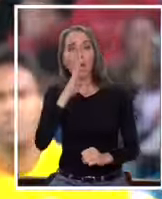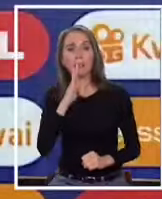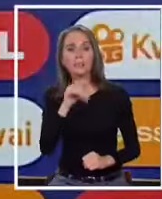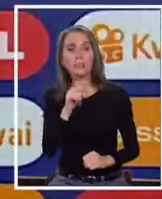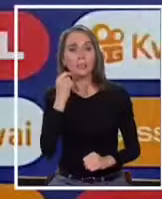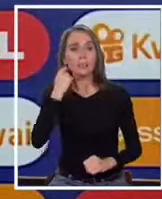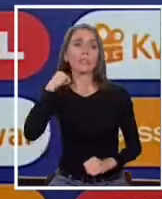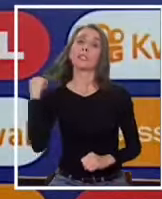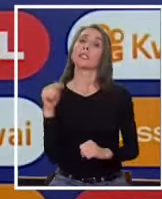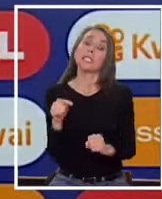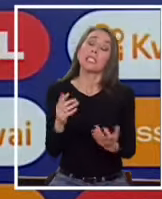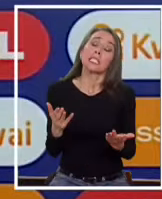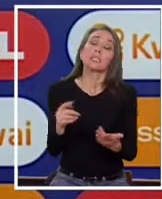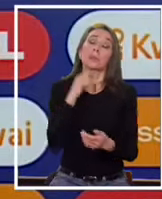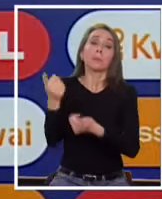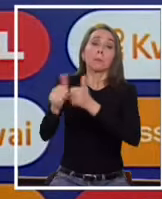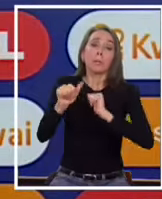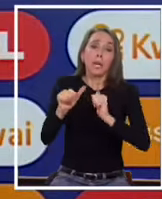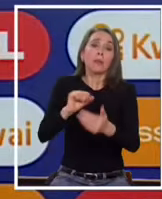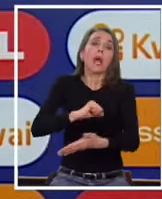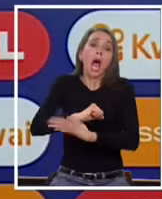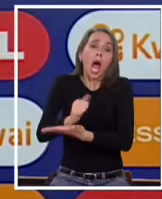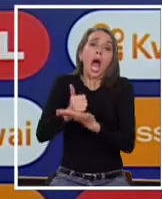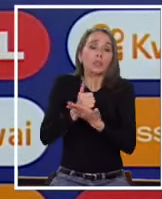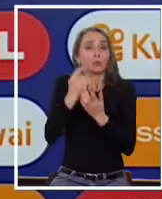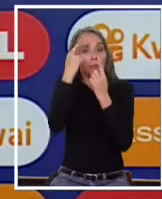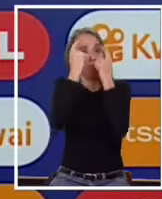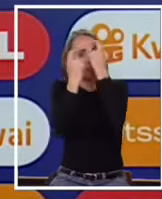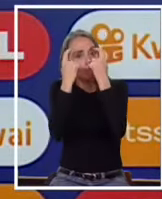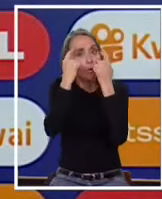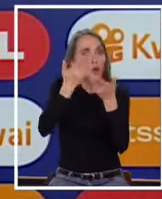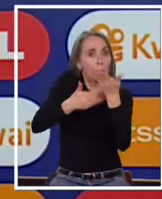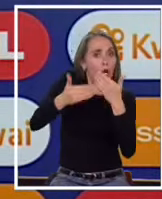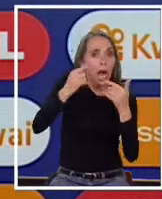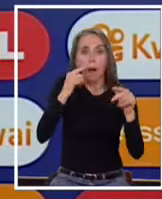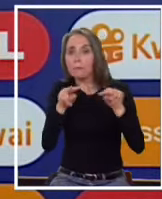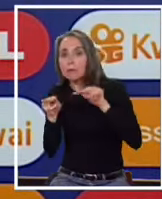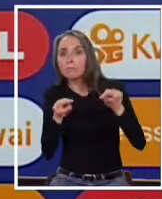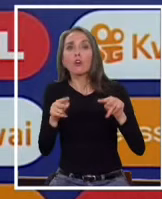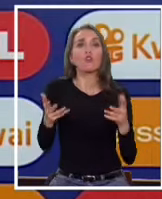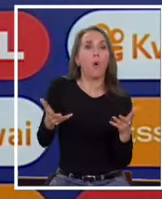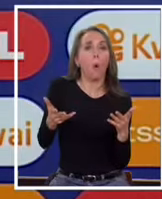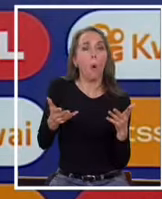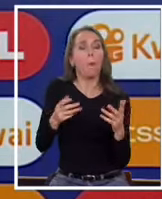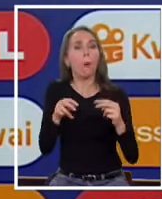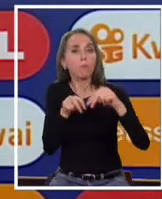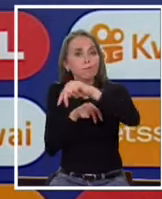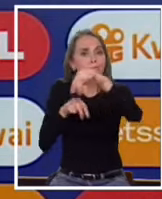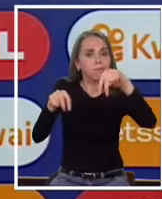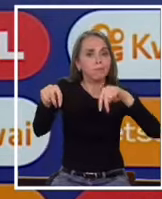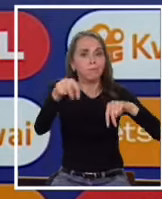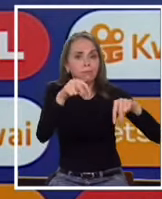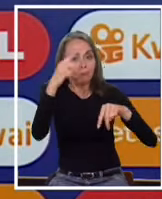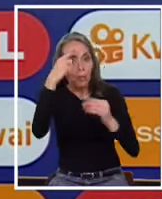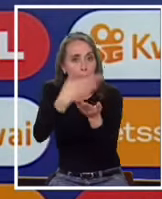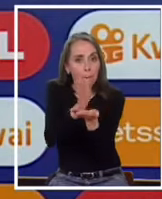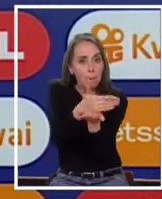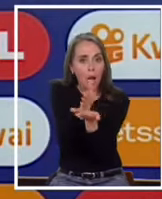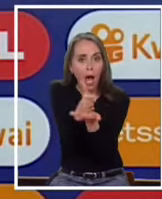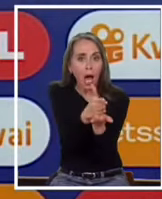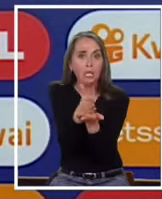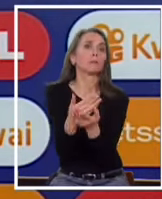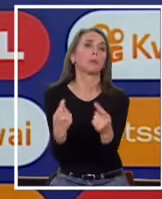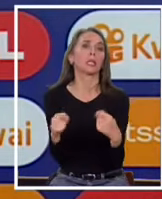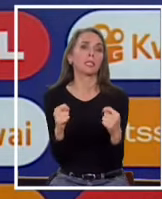un partido de estos también te ayuda, ¿no? Te ayuda a pensar, a repensar determinadas cosas, a ver de qué manera podemos encontrar nuevos planes